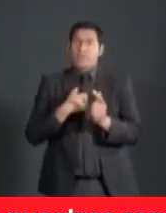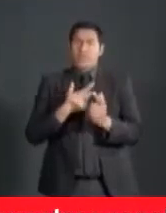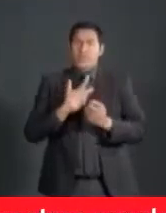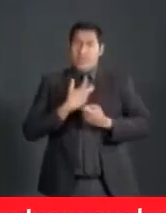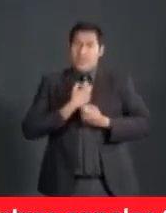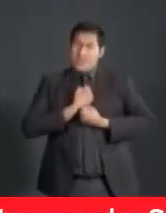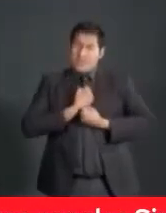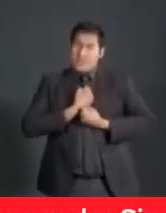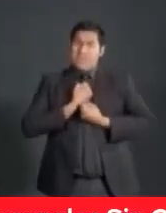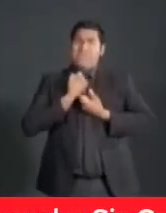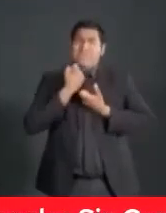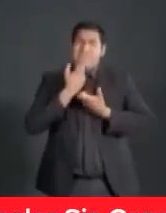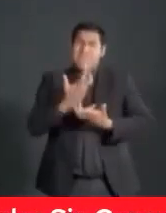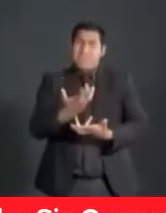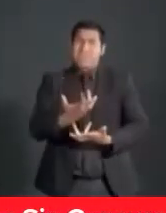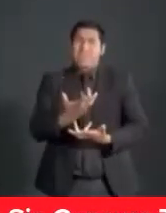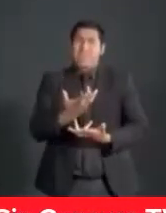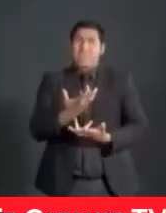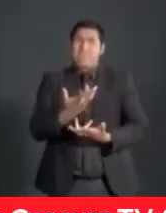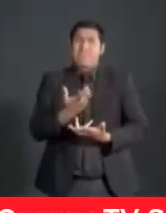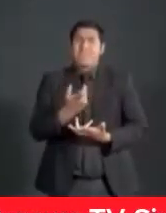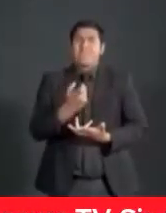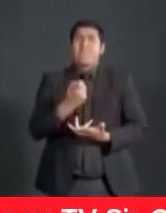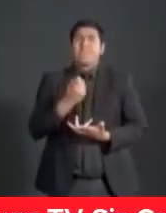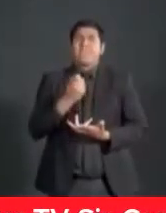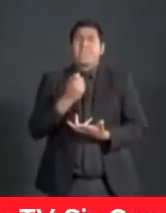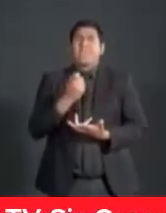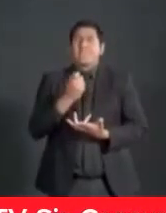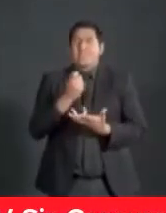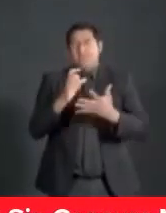esbozar, dar a conocer en lo general